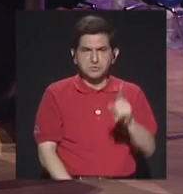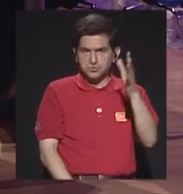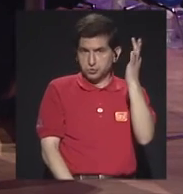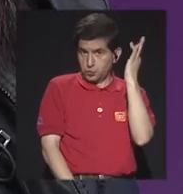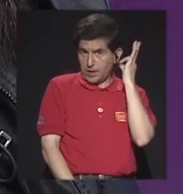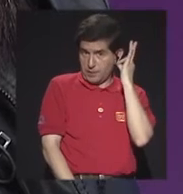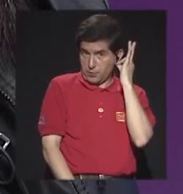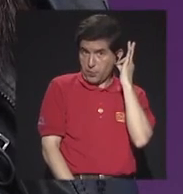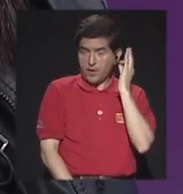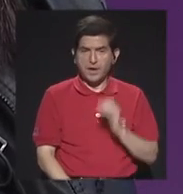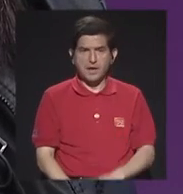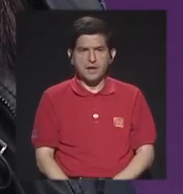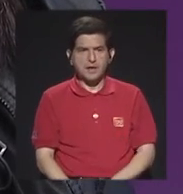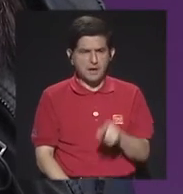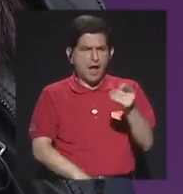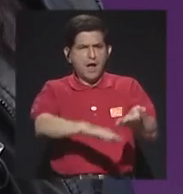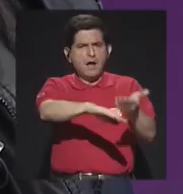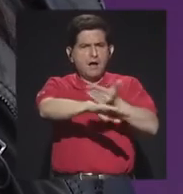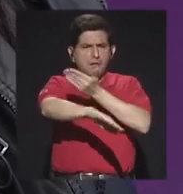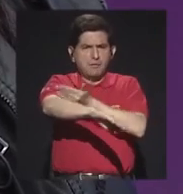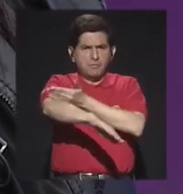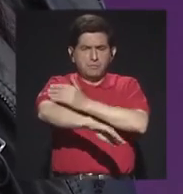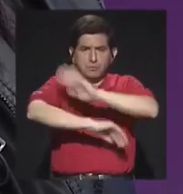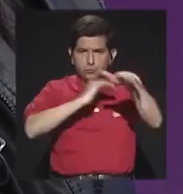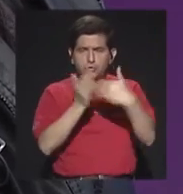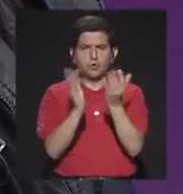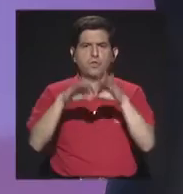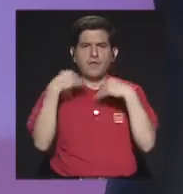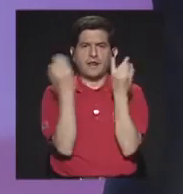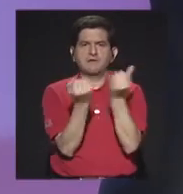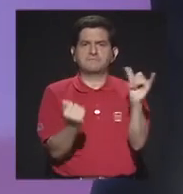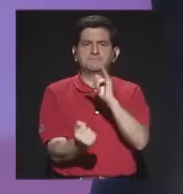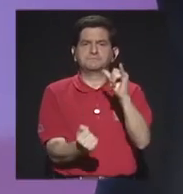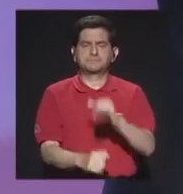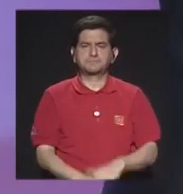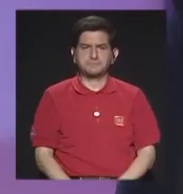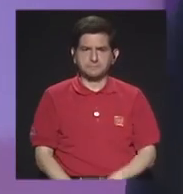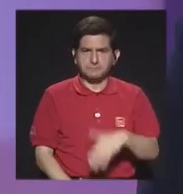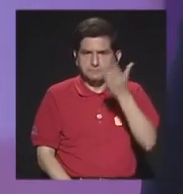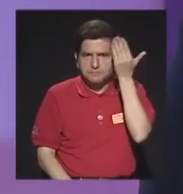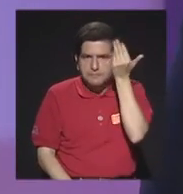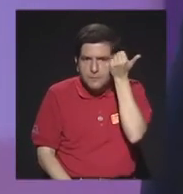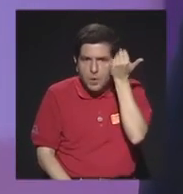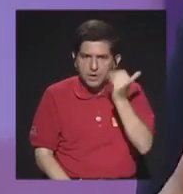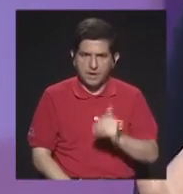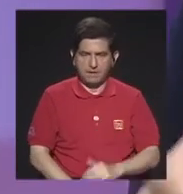mujer se supera, toda la familia se supera, porque tenemos